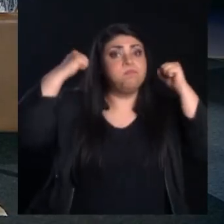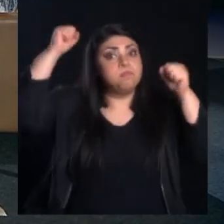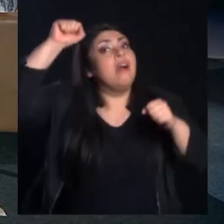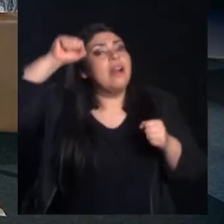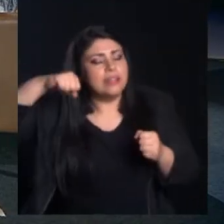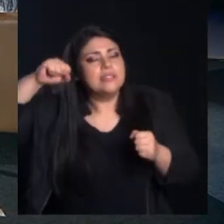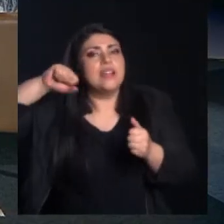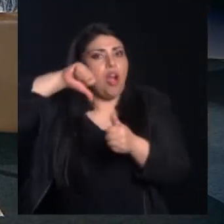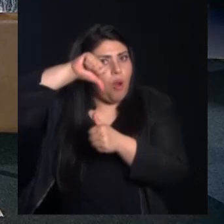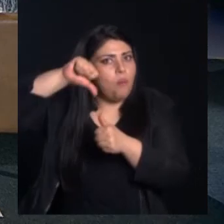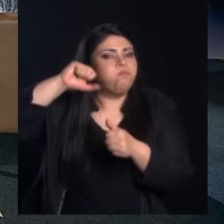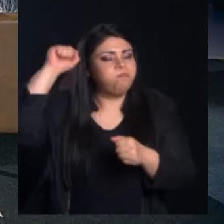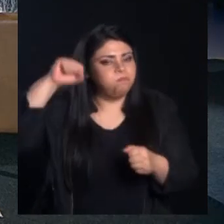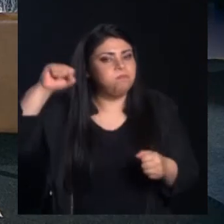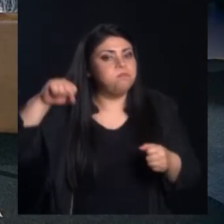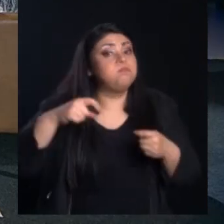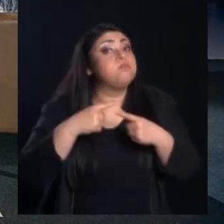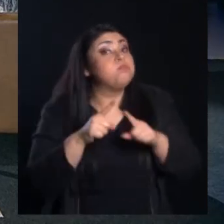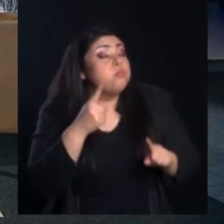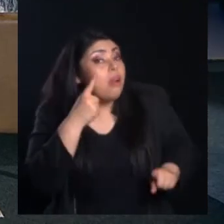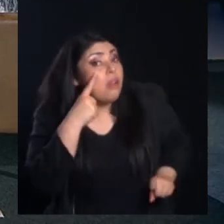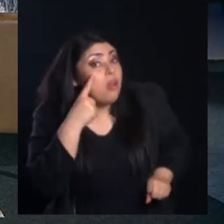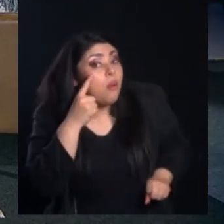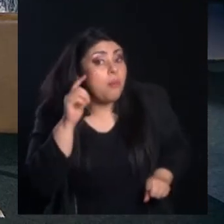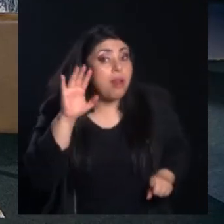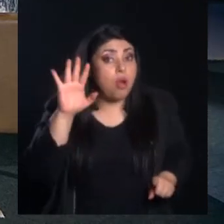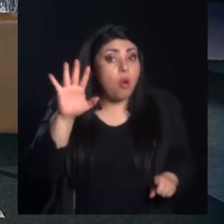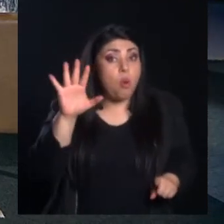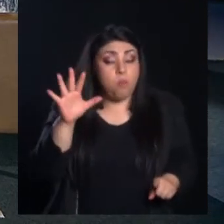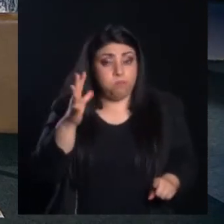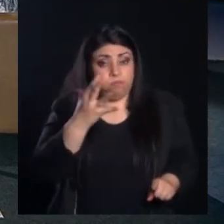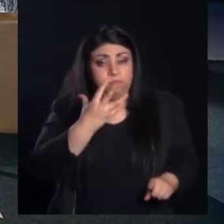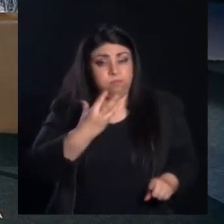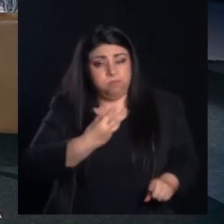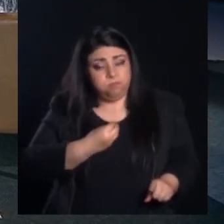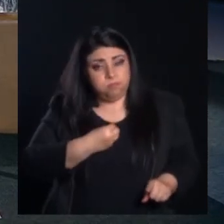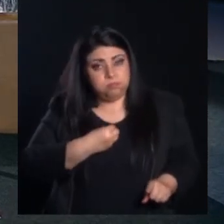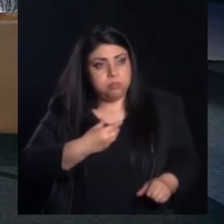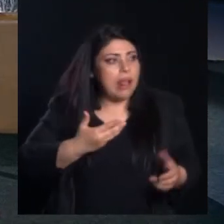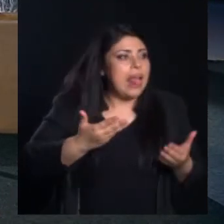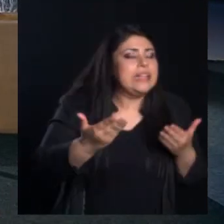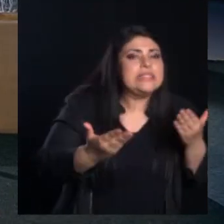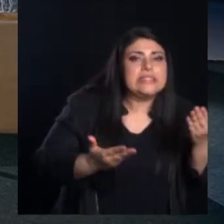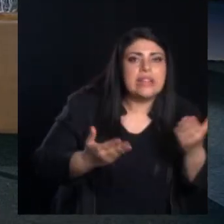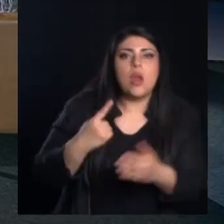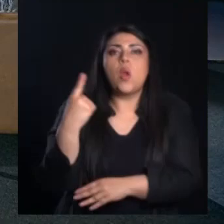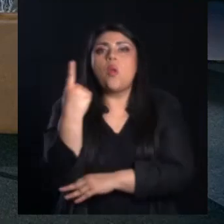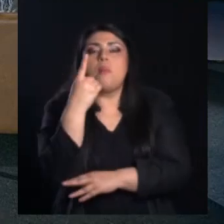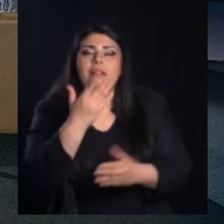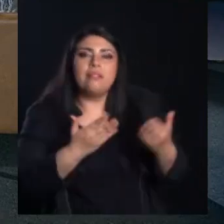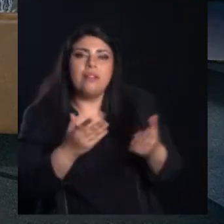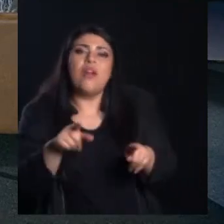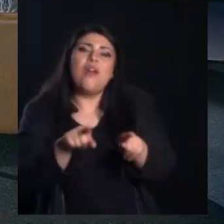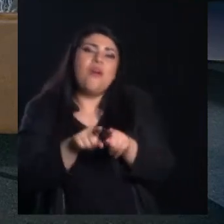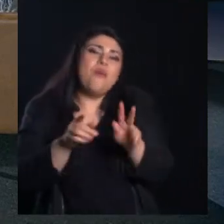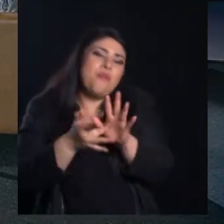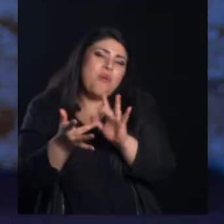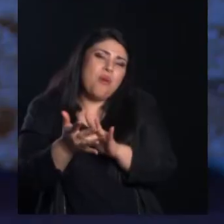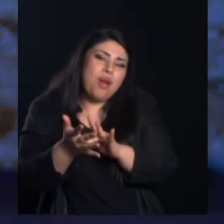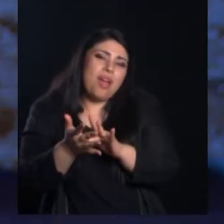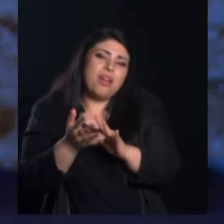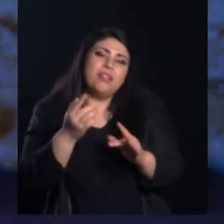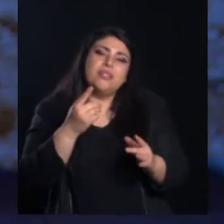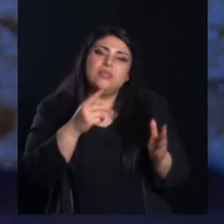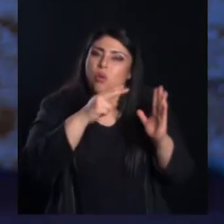unción pero la esencia como vino deseas ahorita es servir por eso jesús como bien lo leía